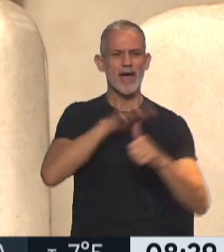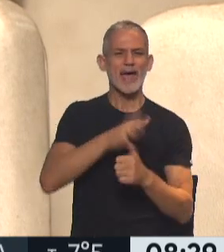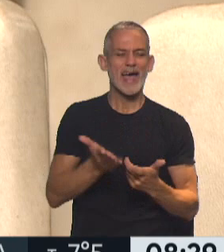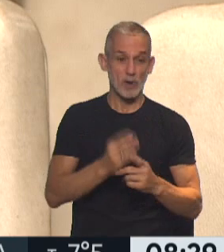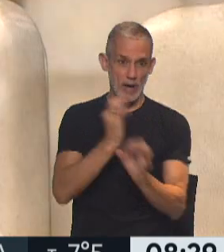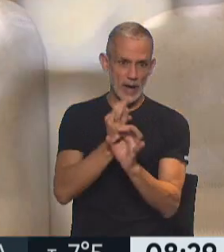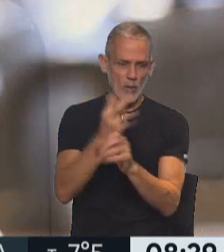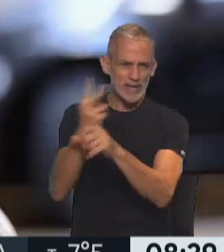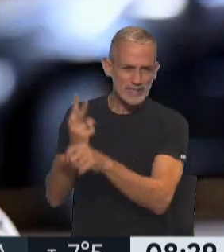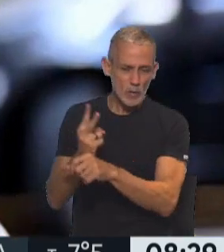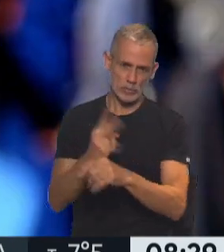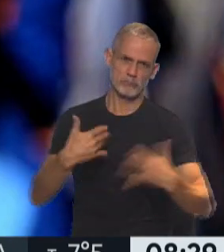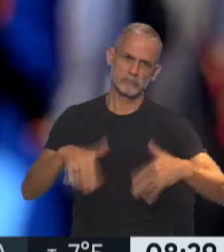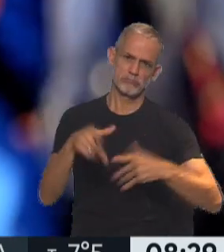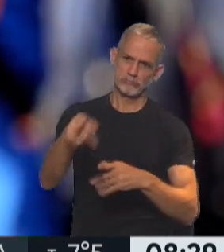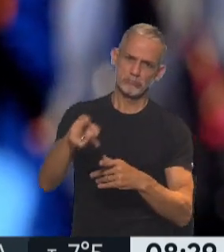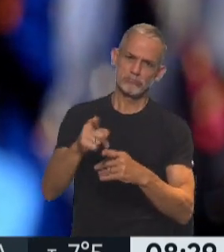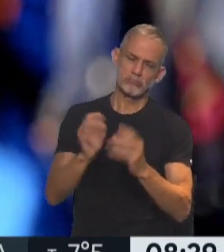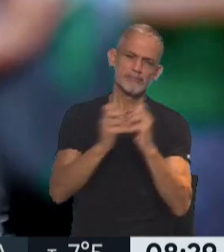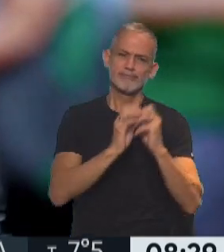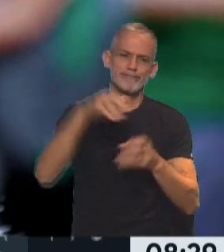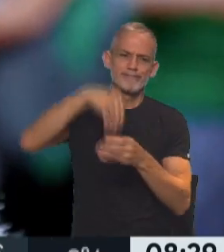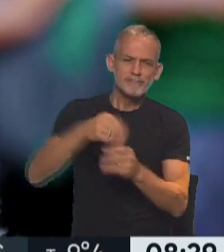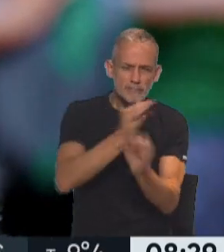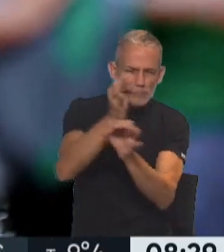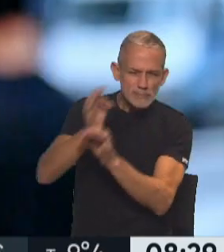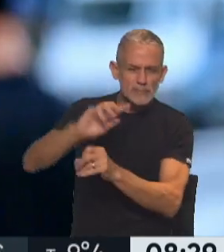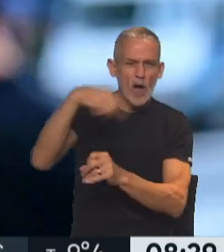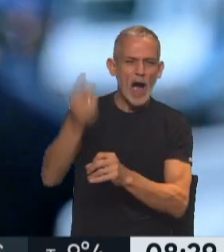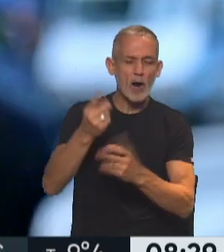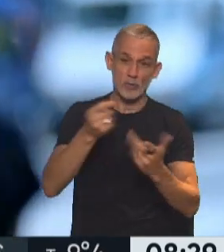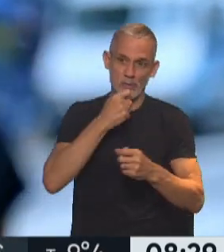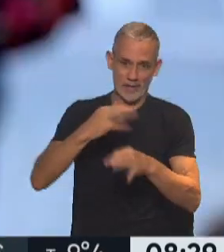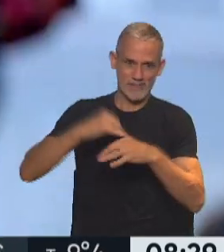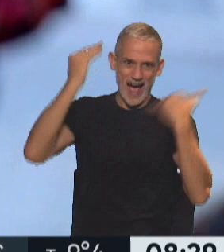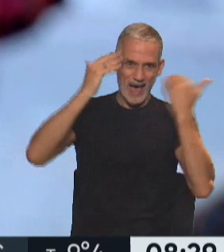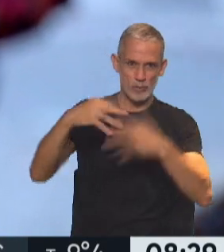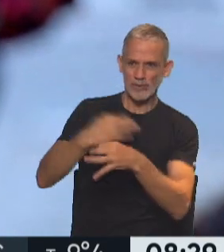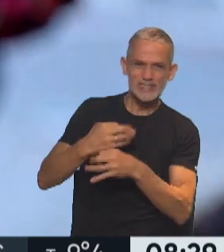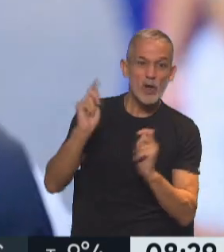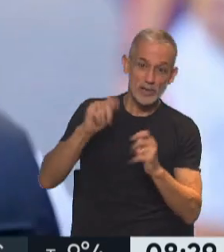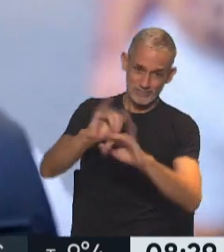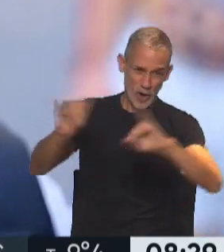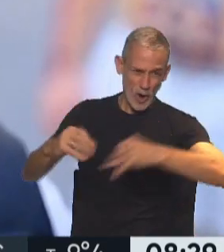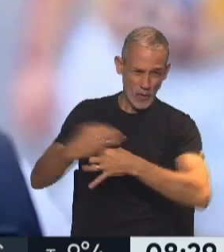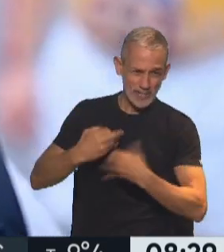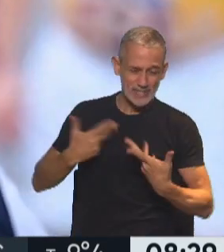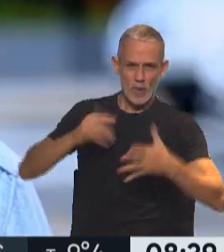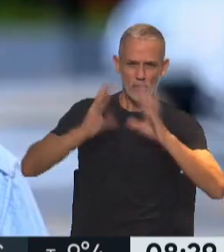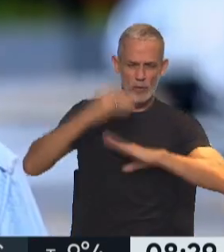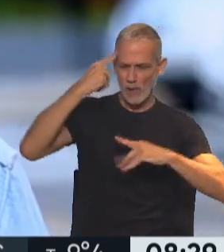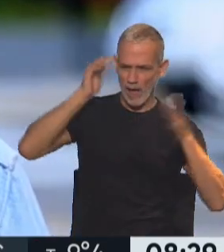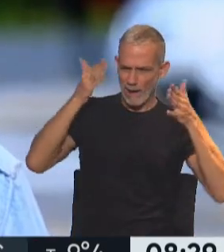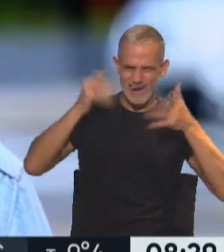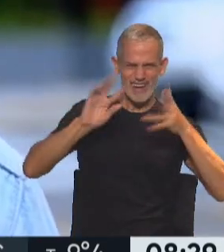escuelas secundarias han sido vanguardia, incluso enseñando a muchísimos otros, como nosotros, los adultos, que teníamos otro tipo